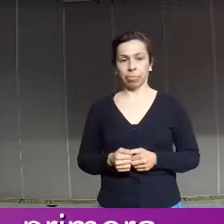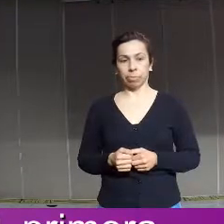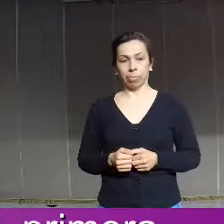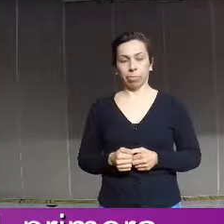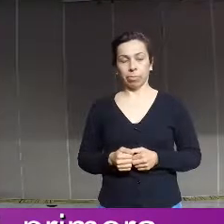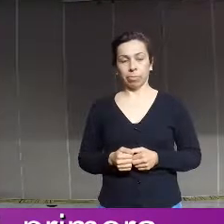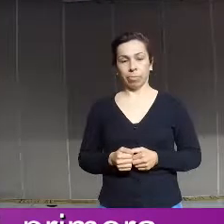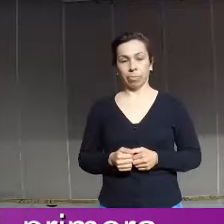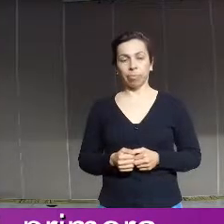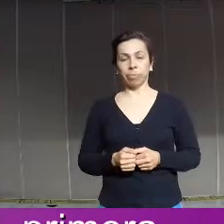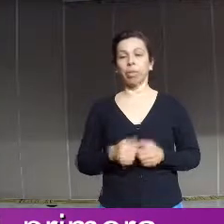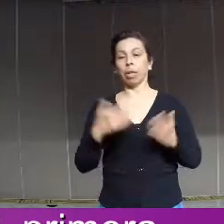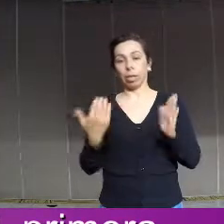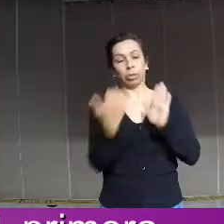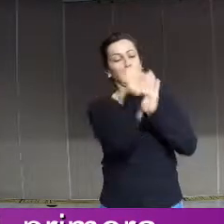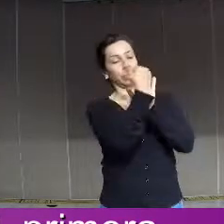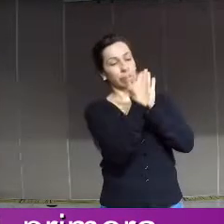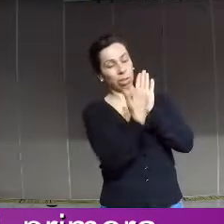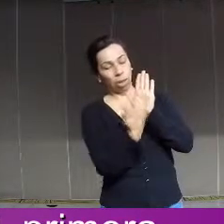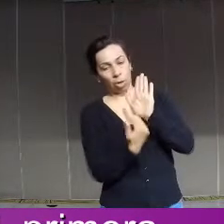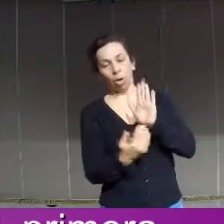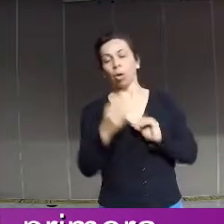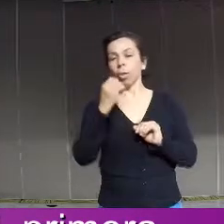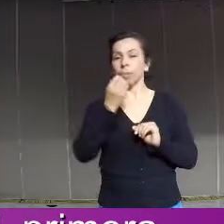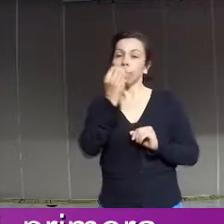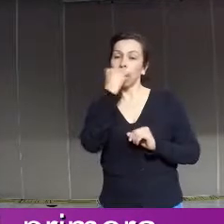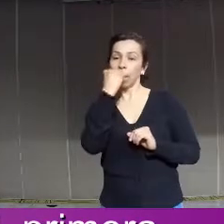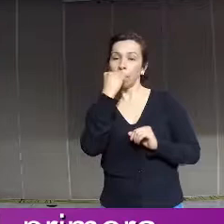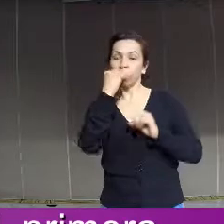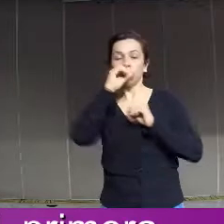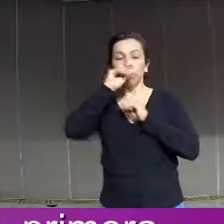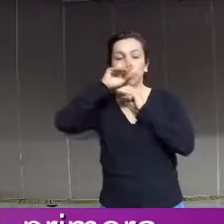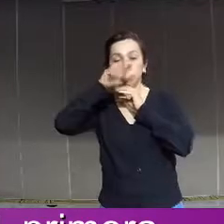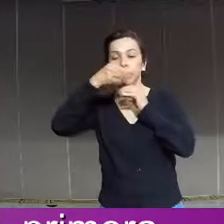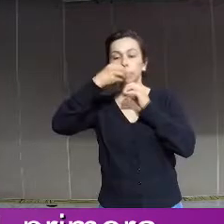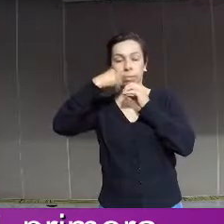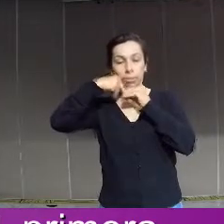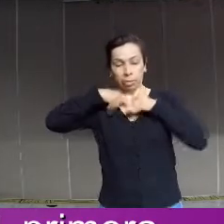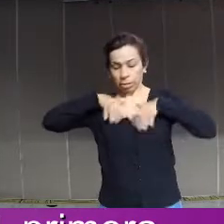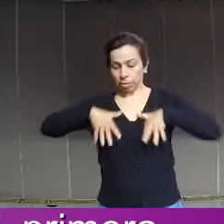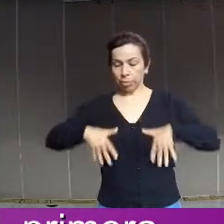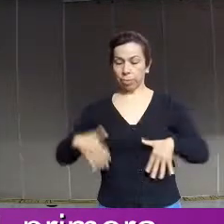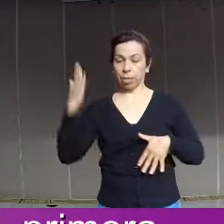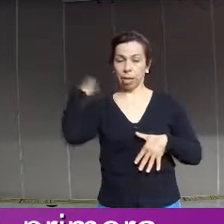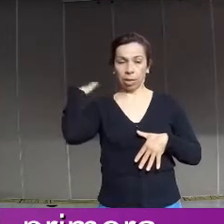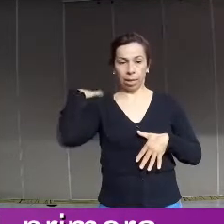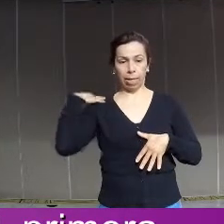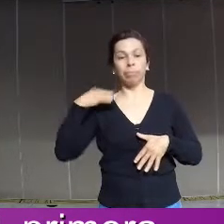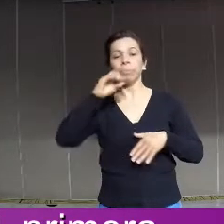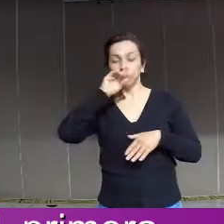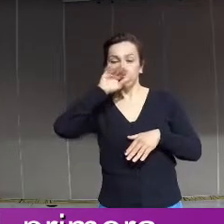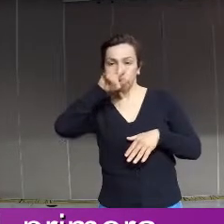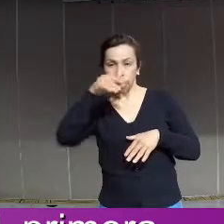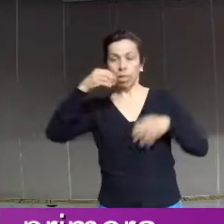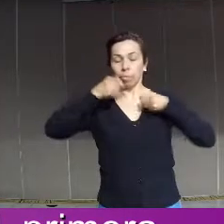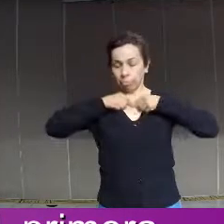Entonces, el alimento discurre, va a haber restos en la pared de la faringe, secreción y resto de alimento, penetración al vestíbulo laringio,